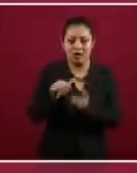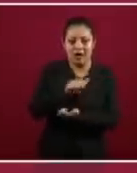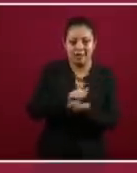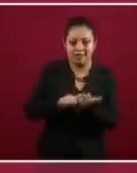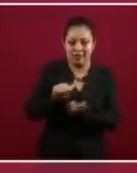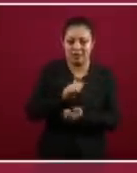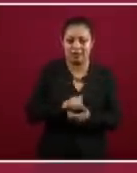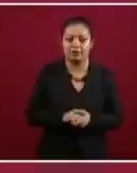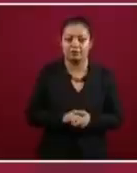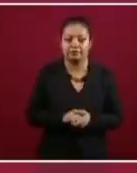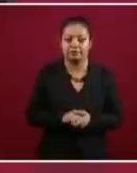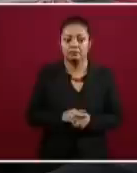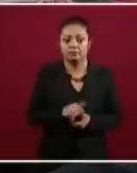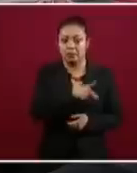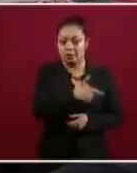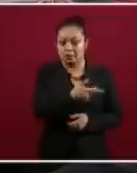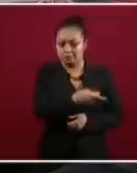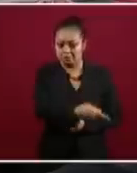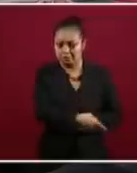Y a tu pregunta,